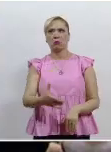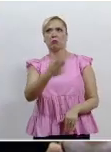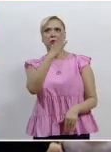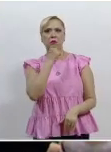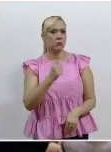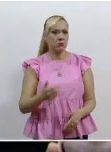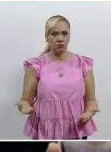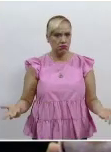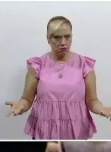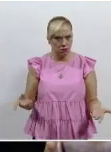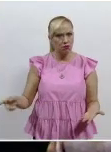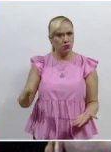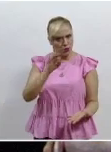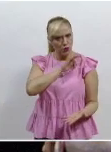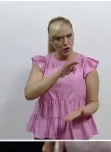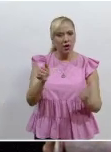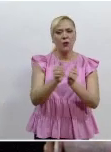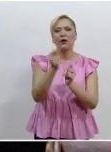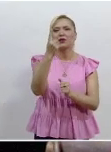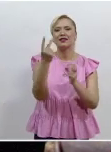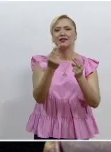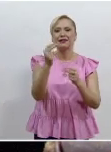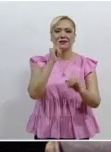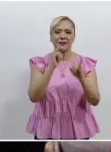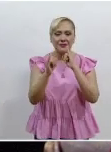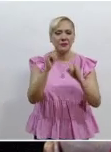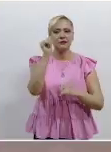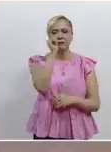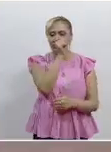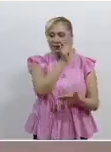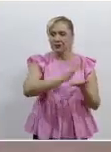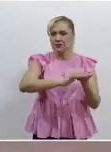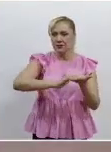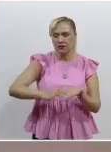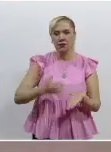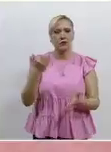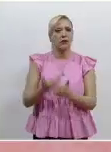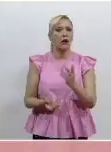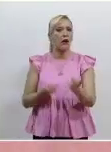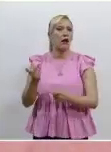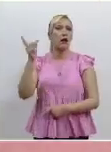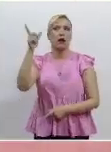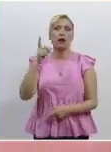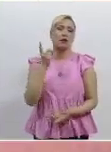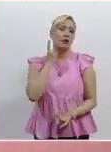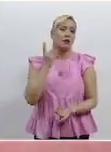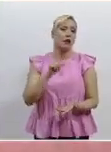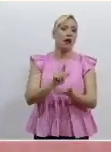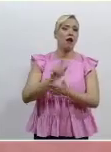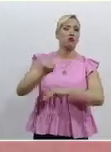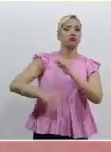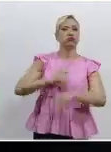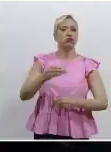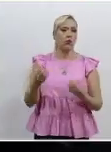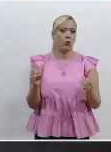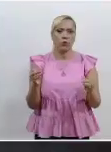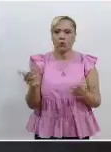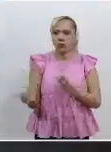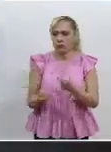El legislador local nunca llevó a cabo la consulta correspondiente. Para el canal del Poder Judicial de la Federación, Mario López